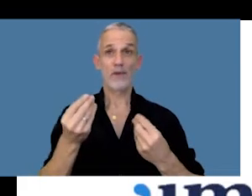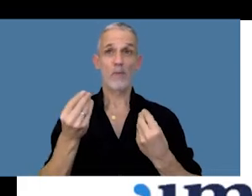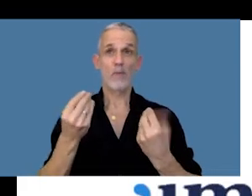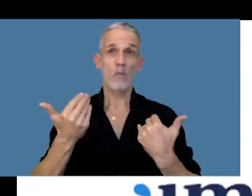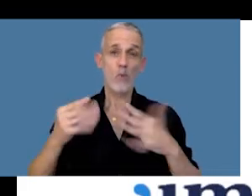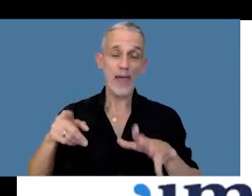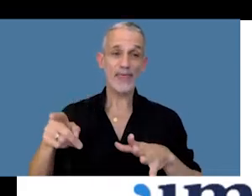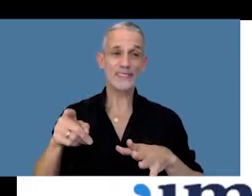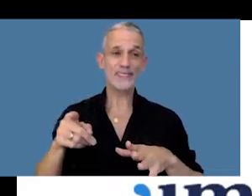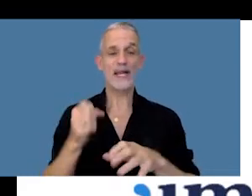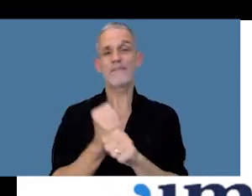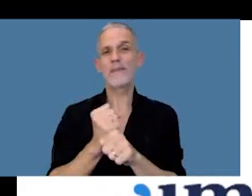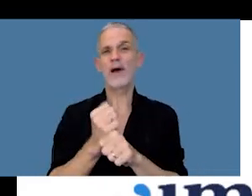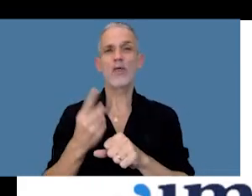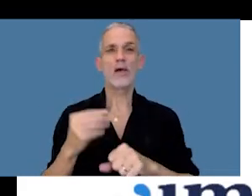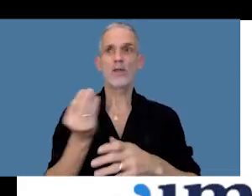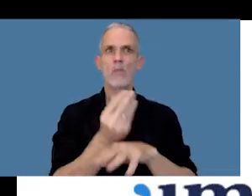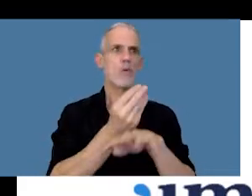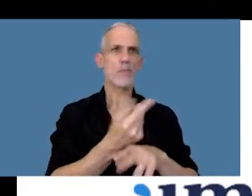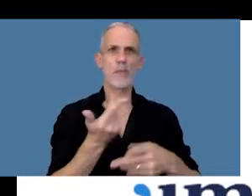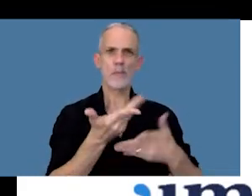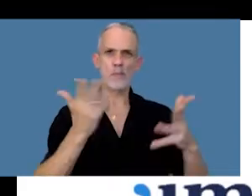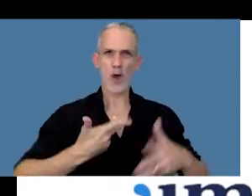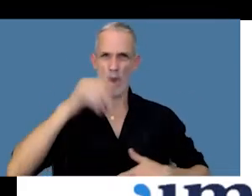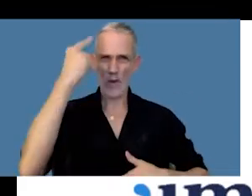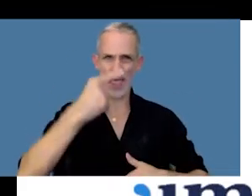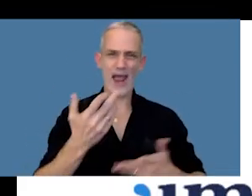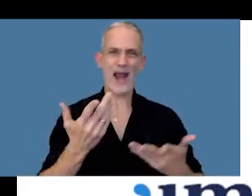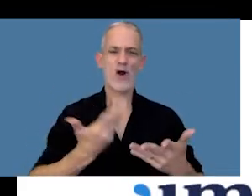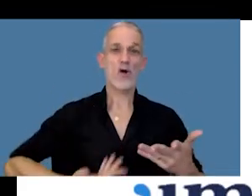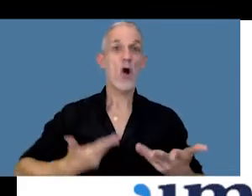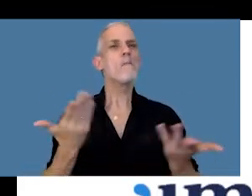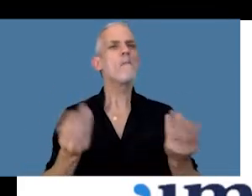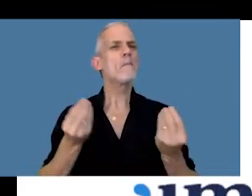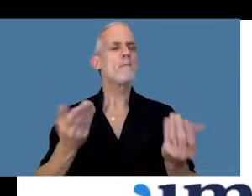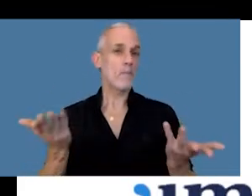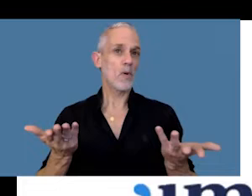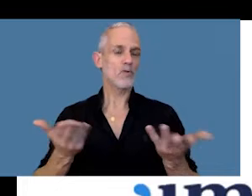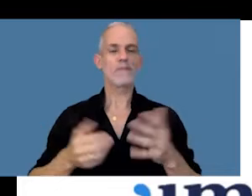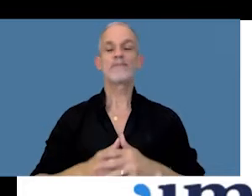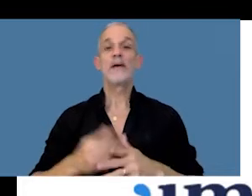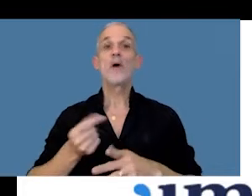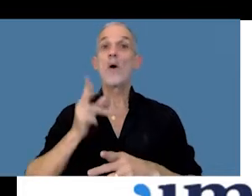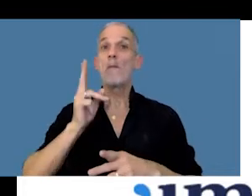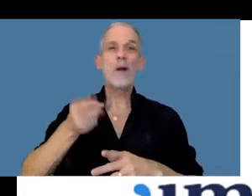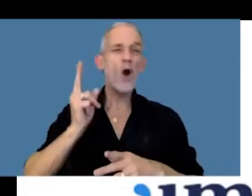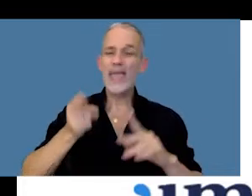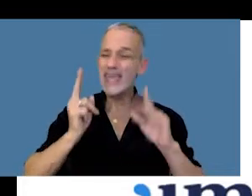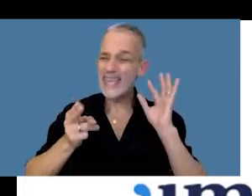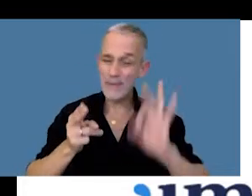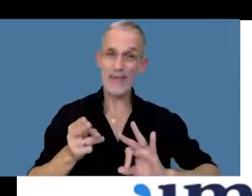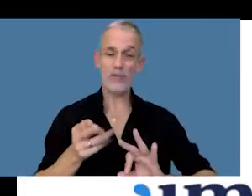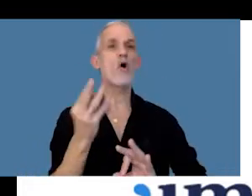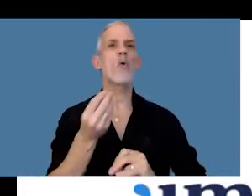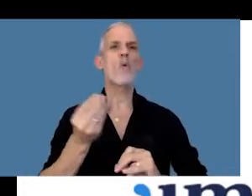de cargos públicos y otras? ¿Qué es lo que, digamos, está prohibidísimo? Bueno, en este caso, las